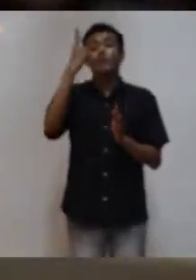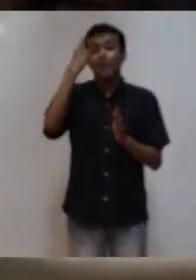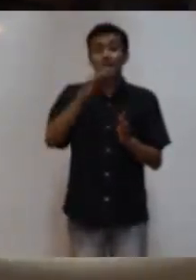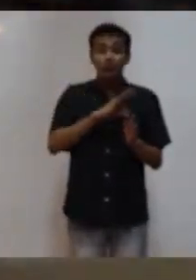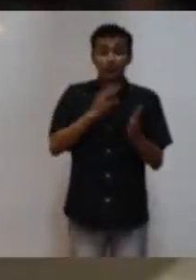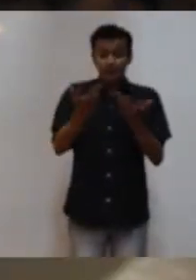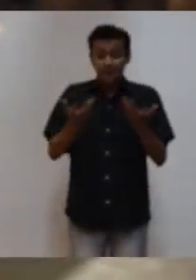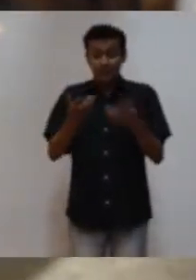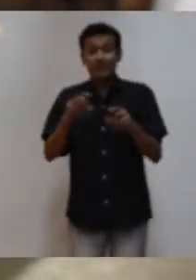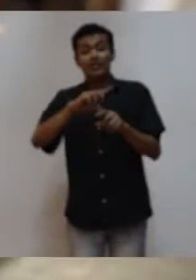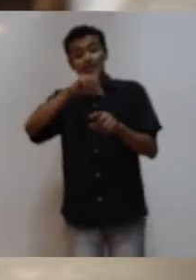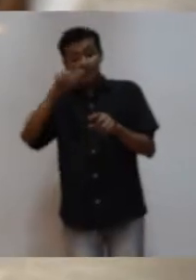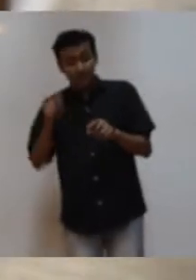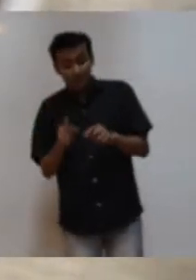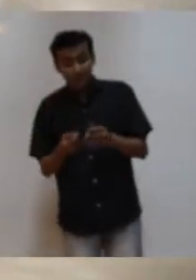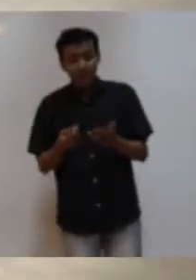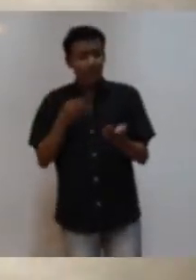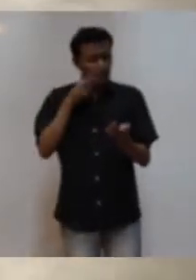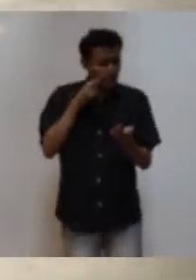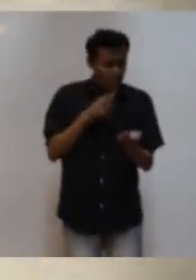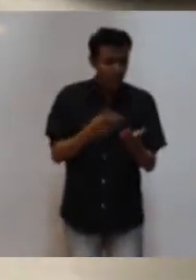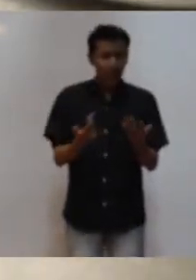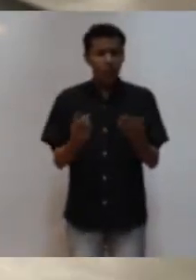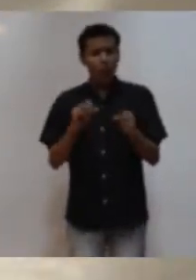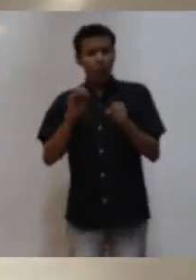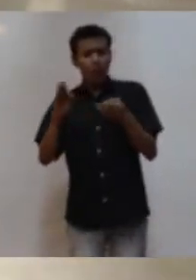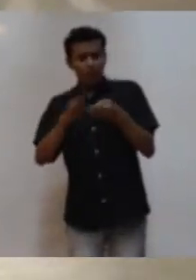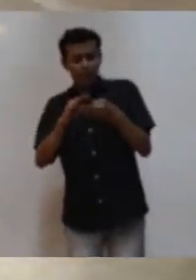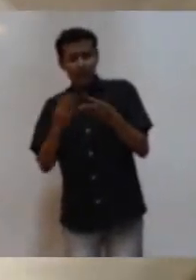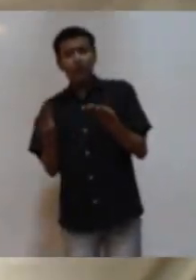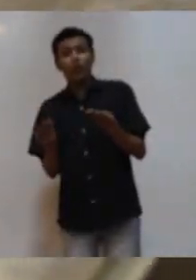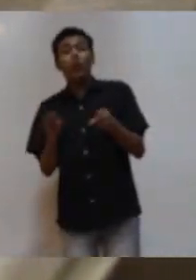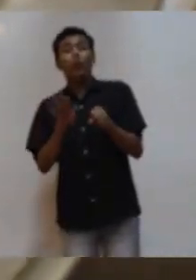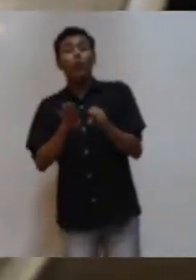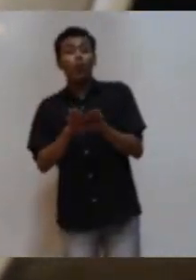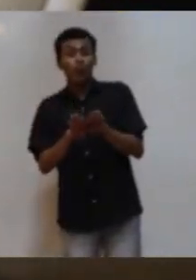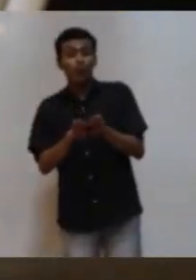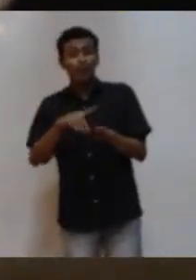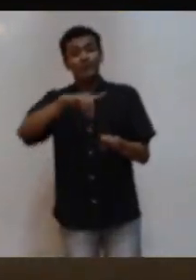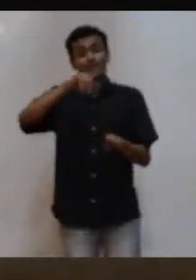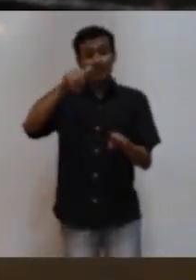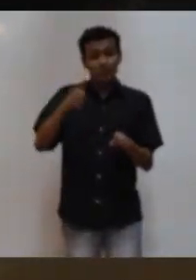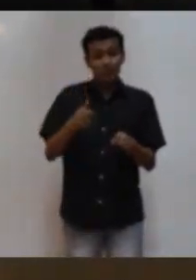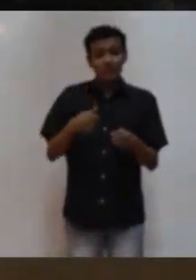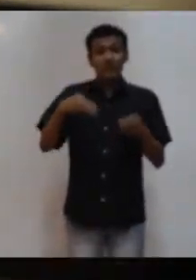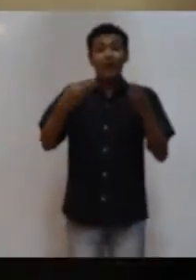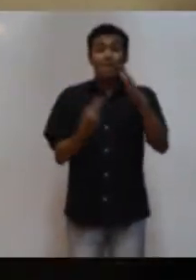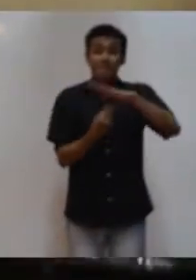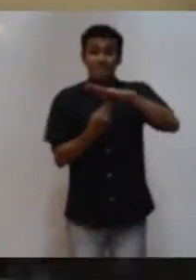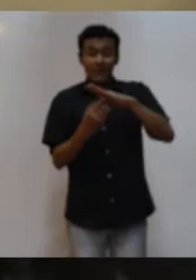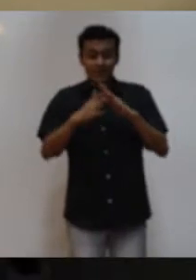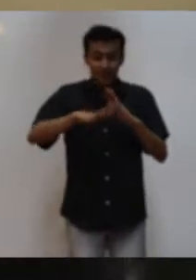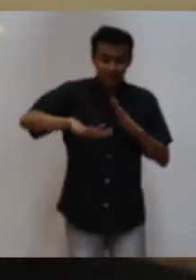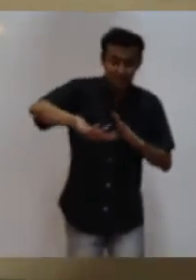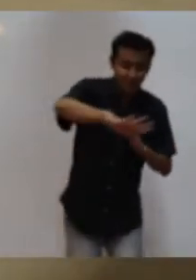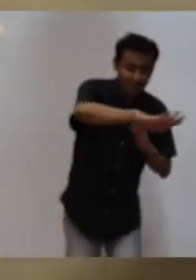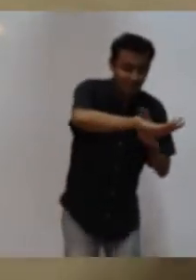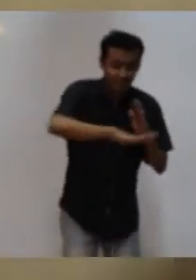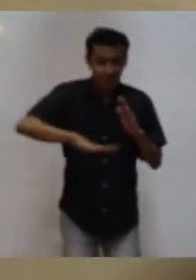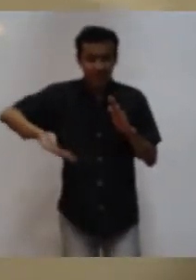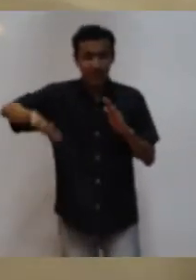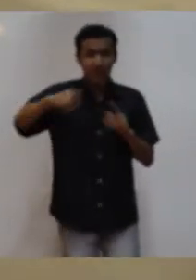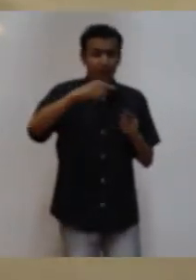molida y con ello poder definir el perfil de las tazas mesas de captación la cual es